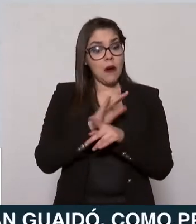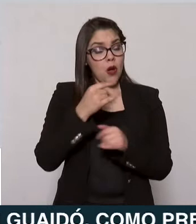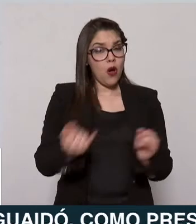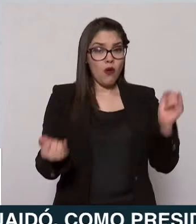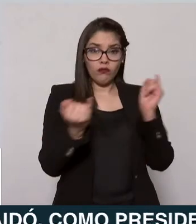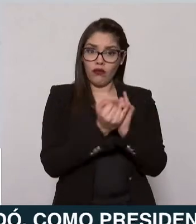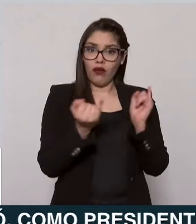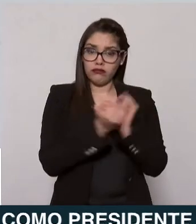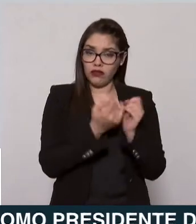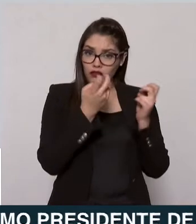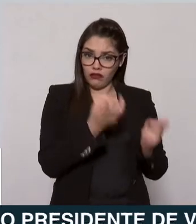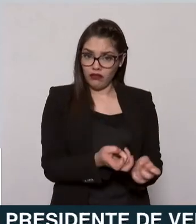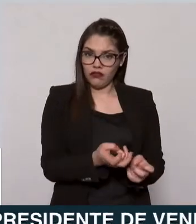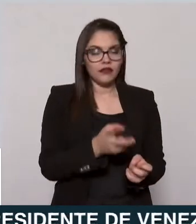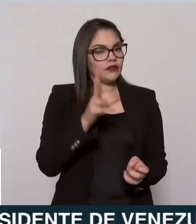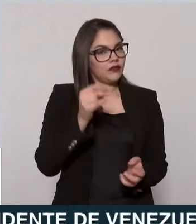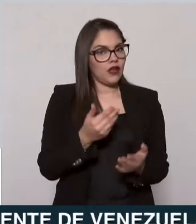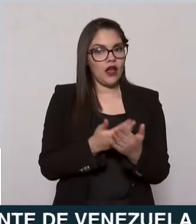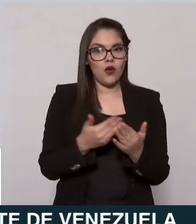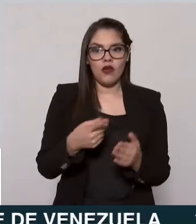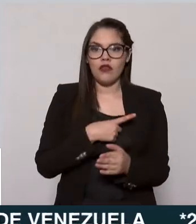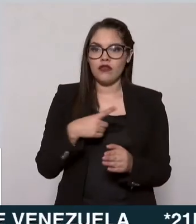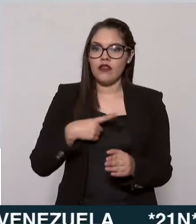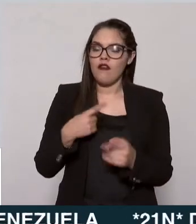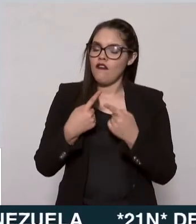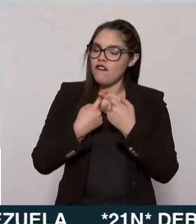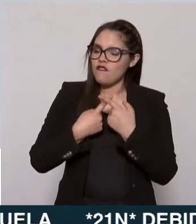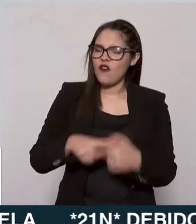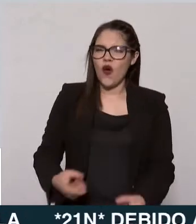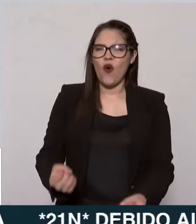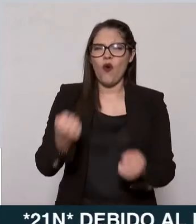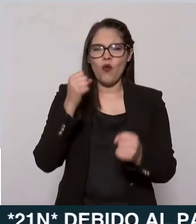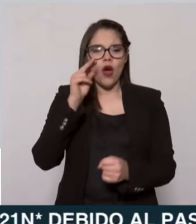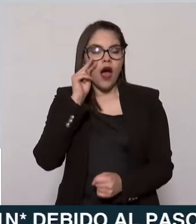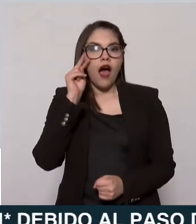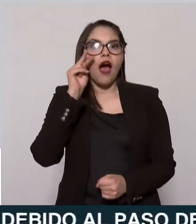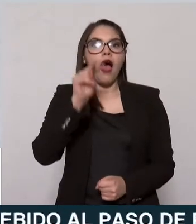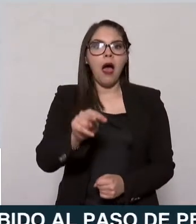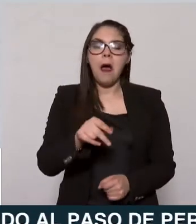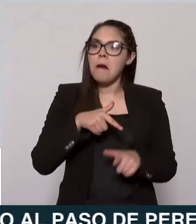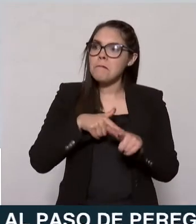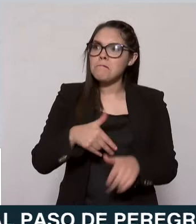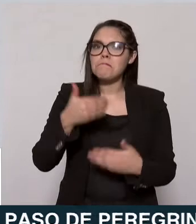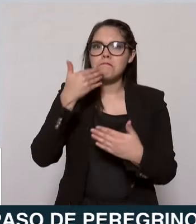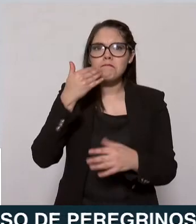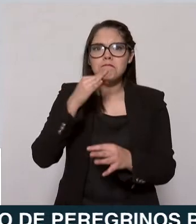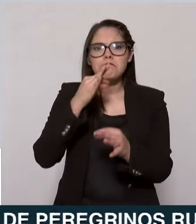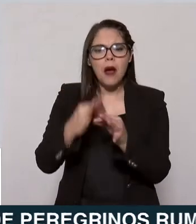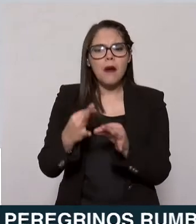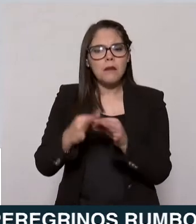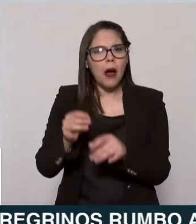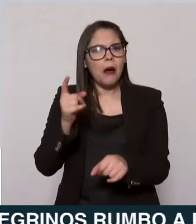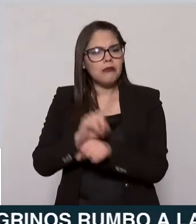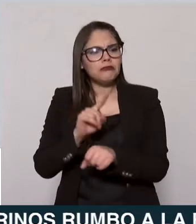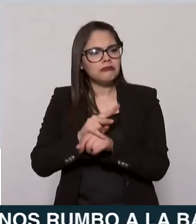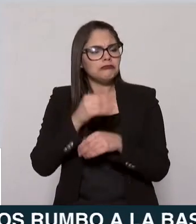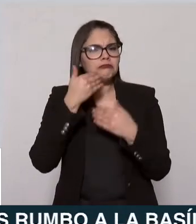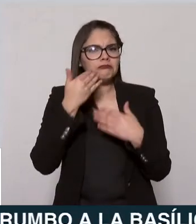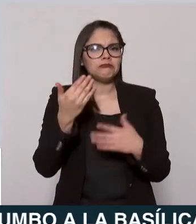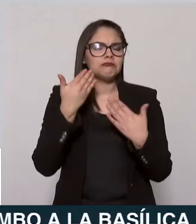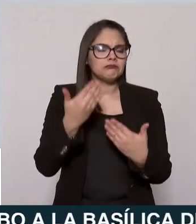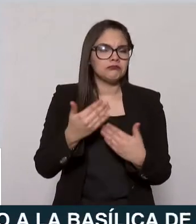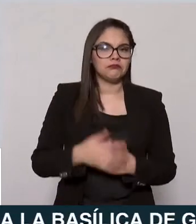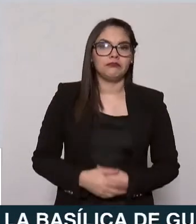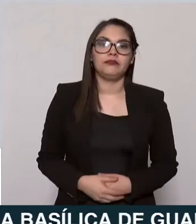General de la Ciudad debe marcar una diferencia tangible, constante y cotidiana en el ejercicio de sus